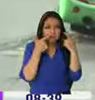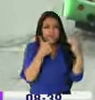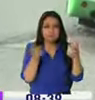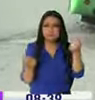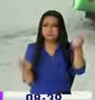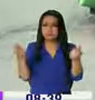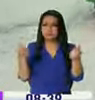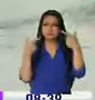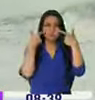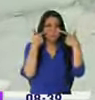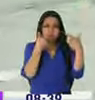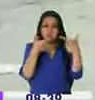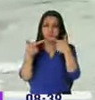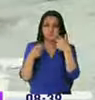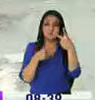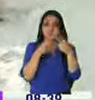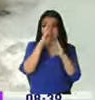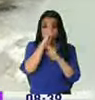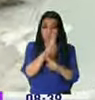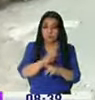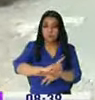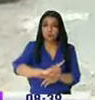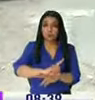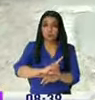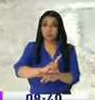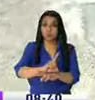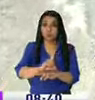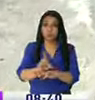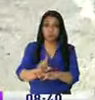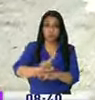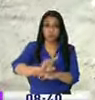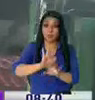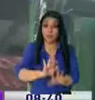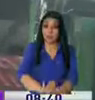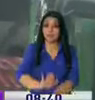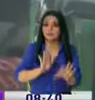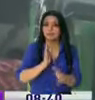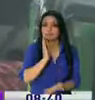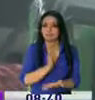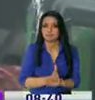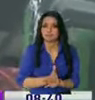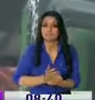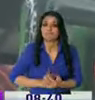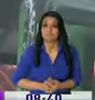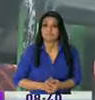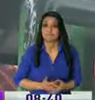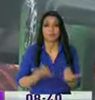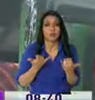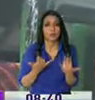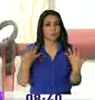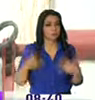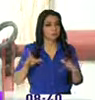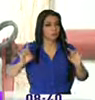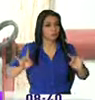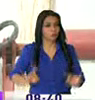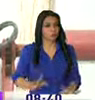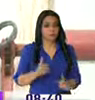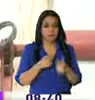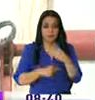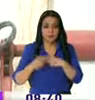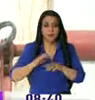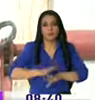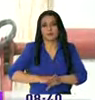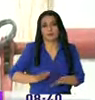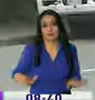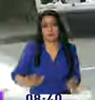conducir además de respetar los límites de velocidad para prevenir este tipo de siniestros que en esta ocasión satisfactoriamente no dejó víctimas